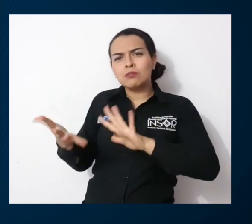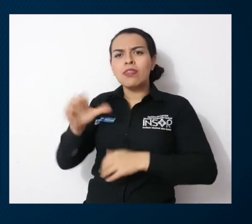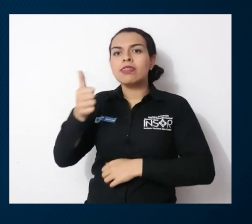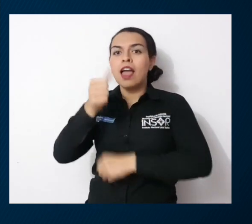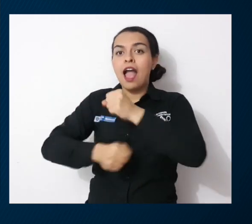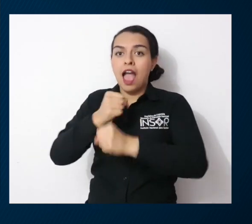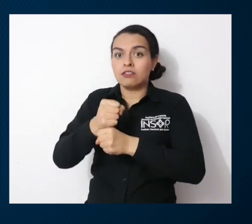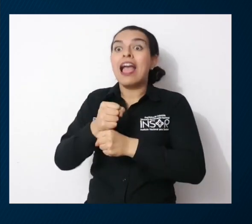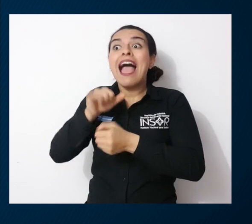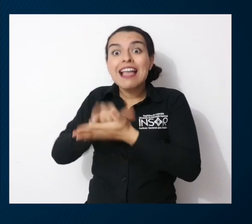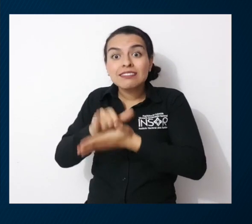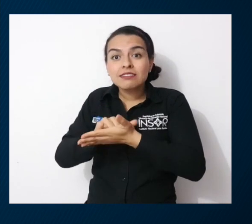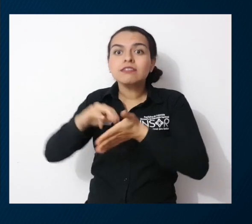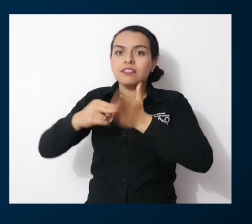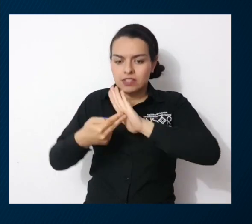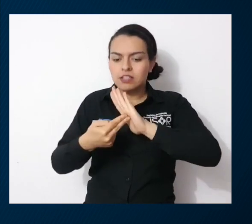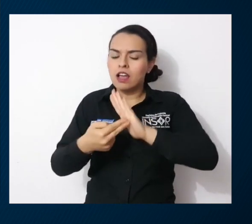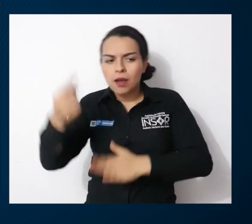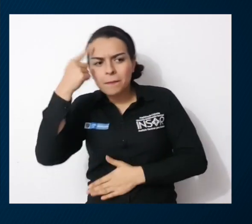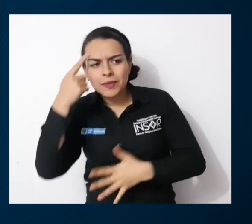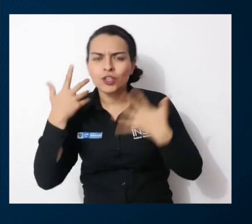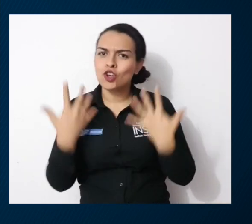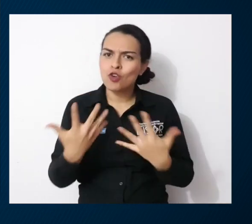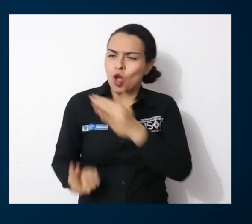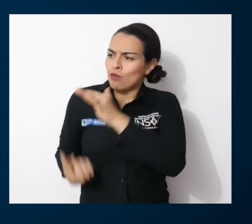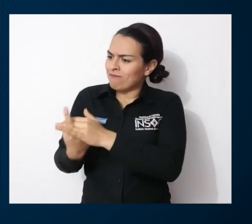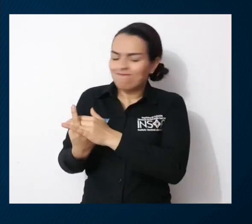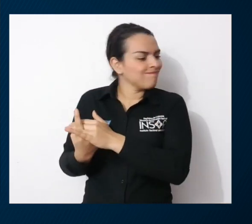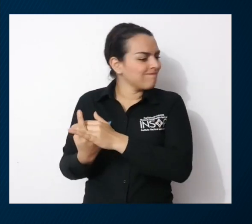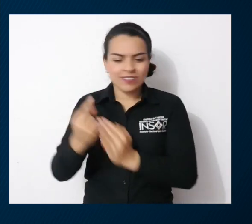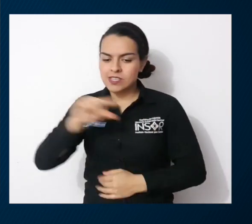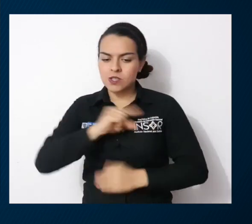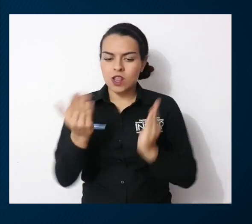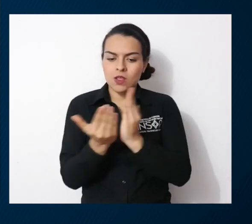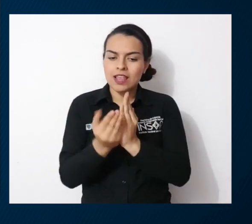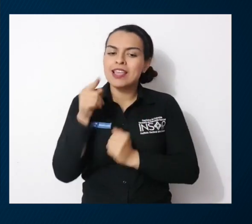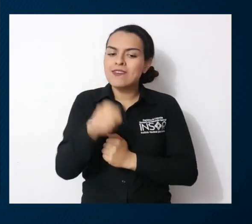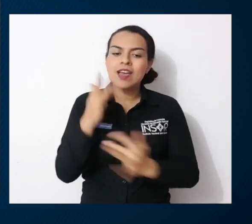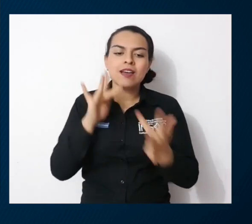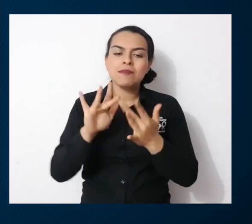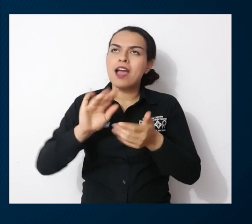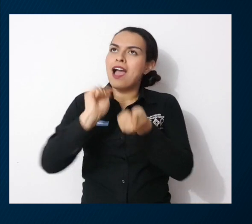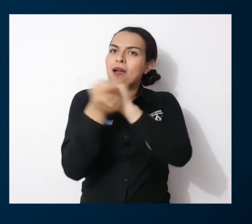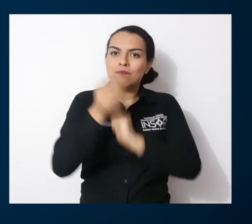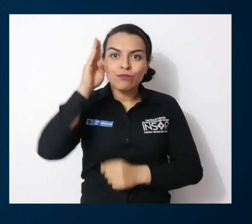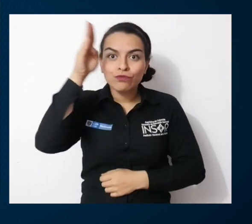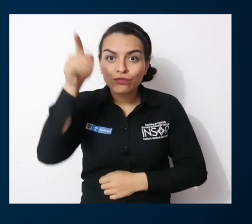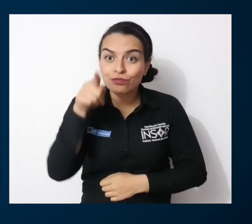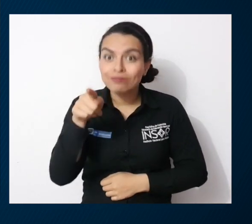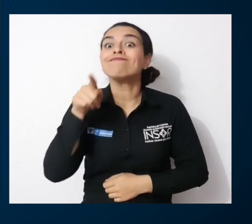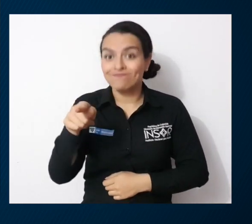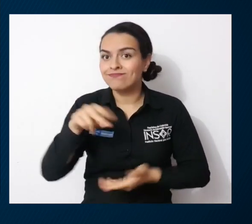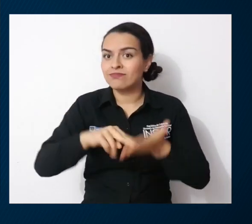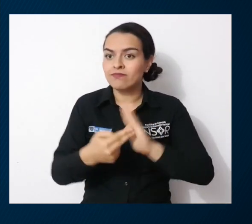pero esta crisis nos obliga a pensar el Insor Educativo como una herramienta que se tiene que replantear a futuro. Y eso es una decisión de la cual no nos podemos